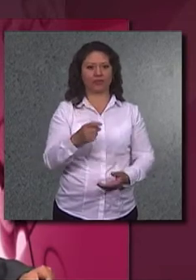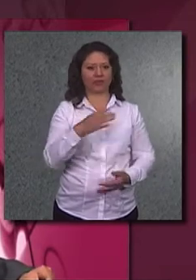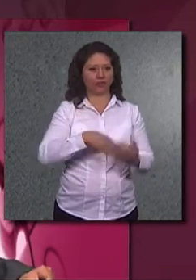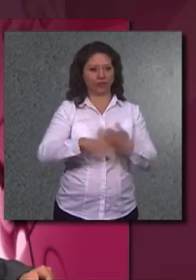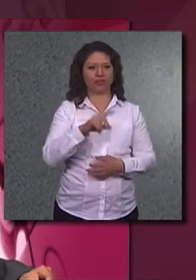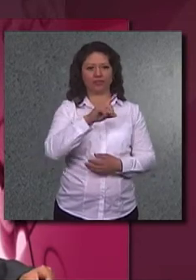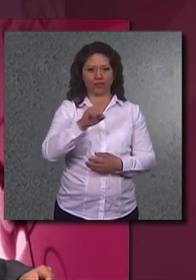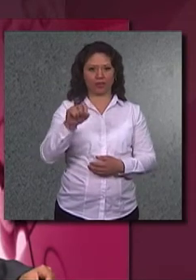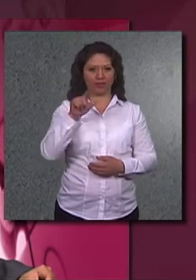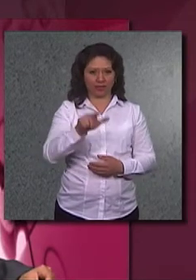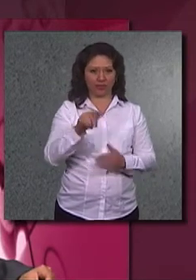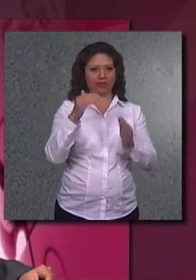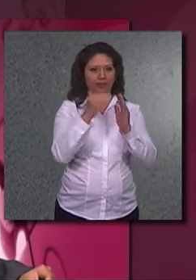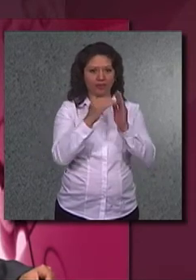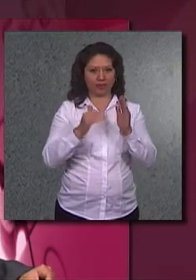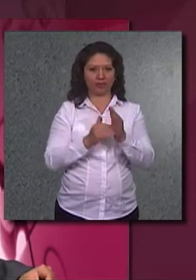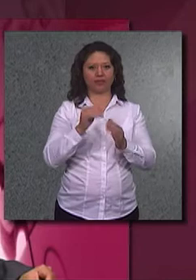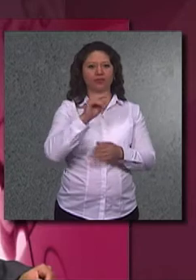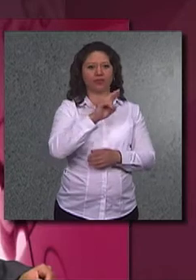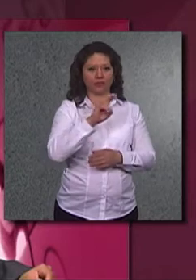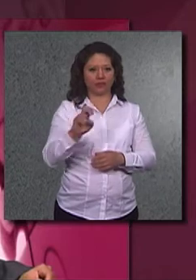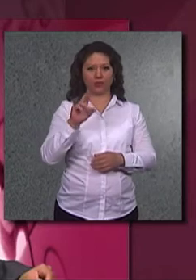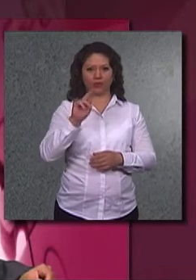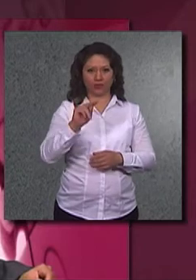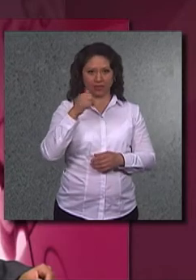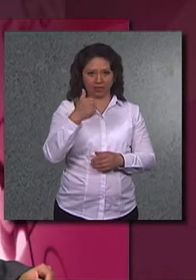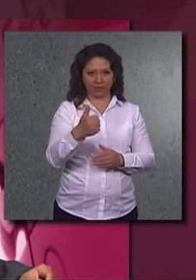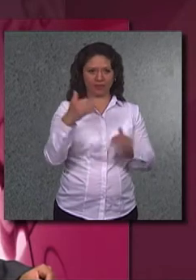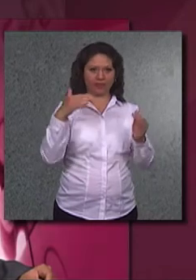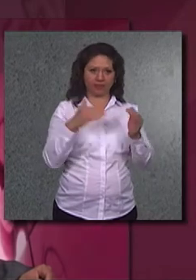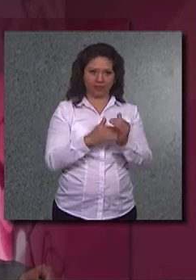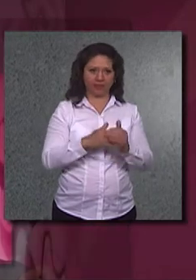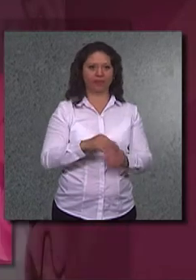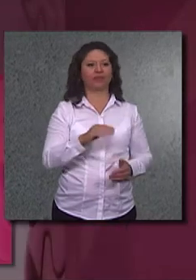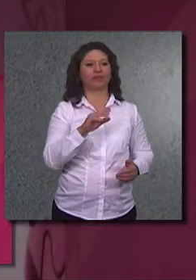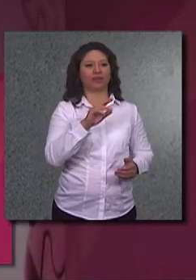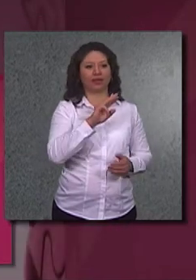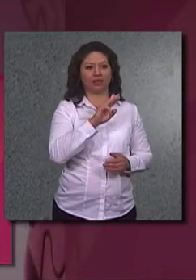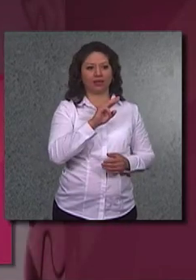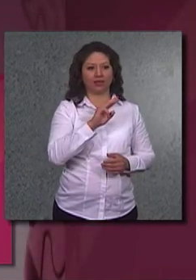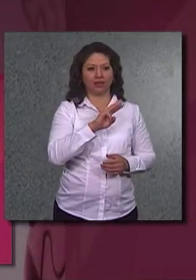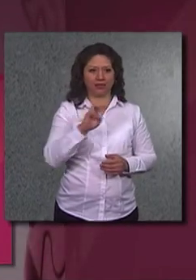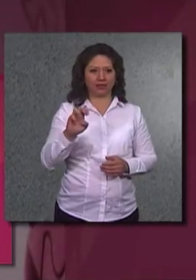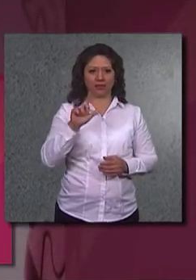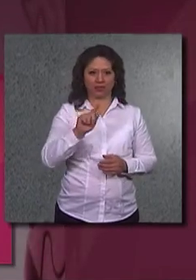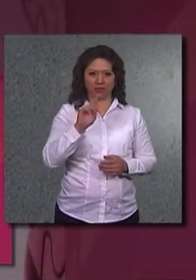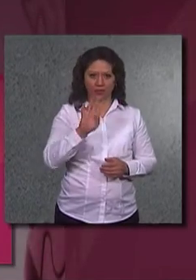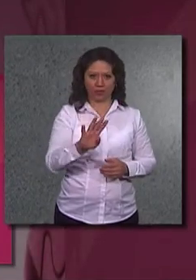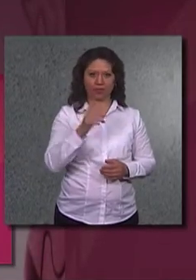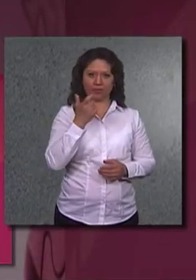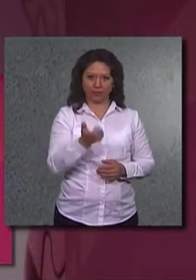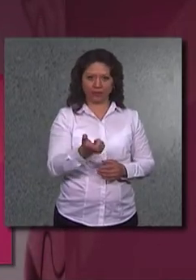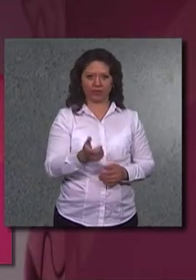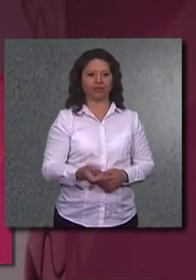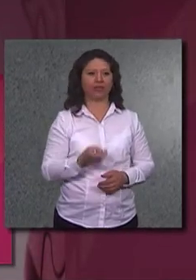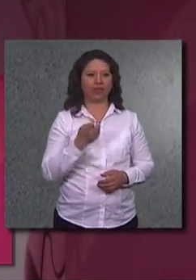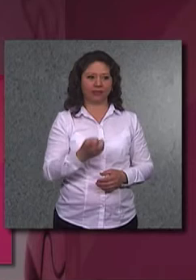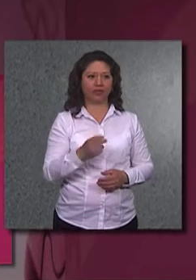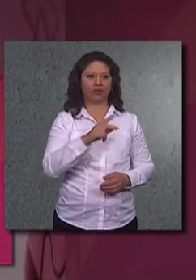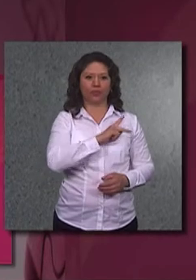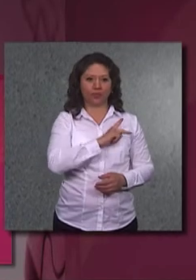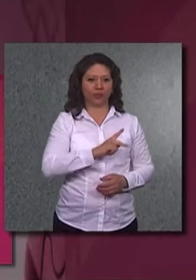117 millones 286 mil 374 pesos estos son los partidos políticos